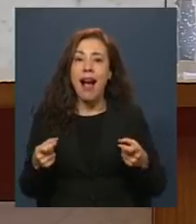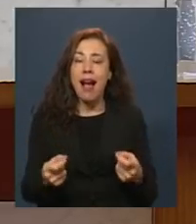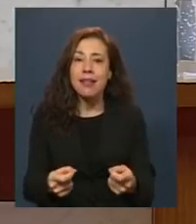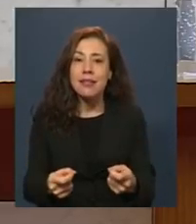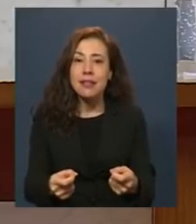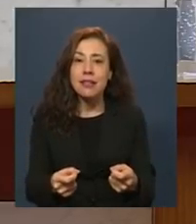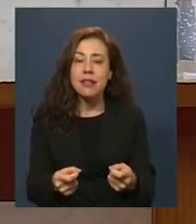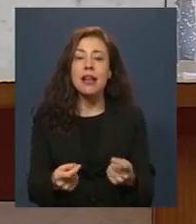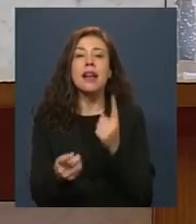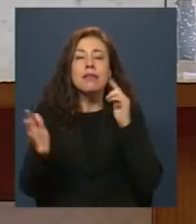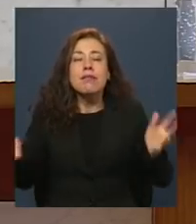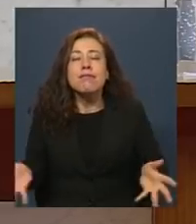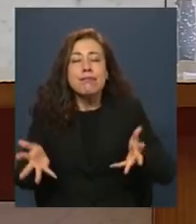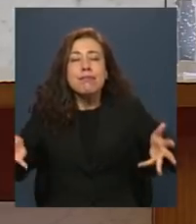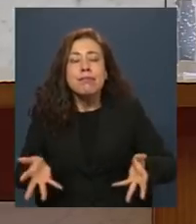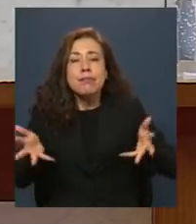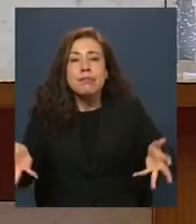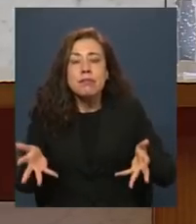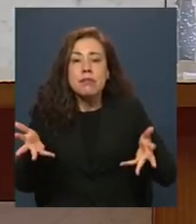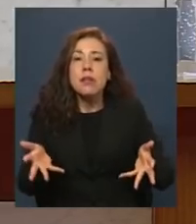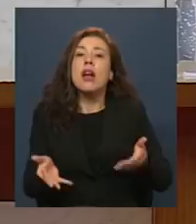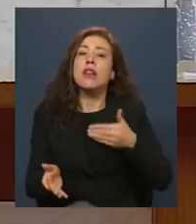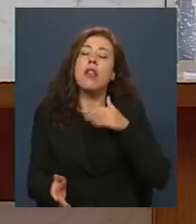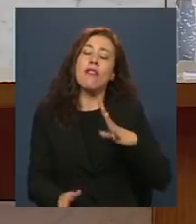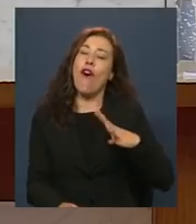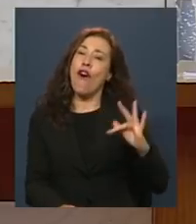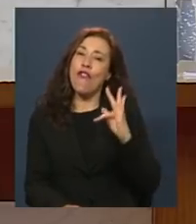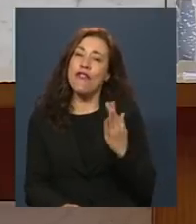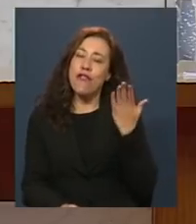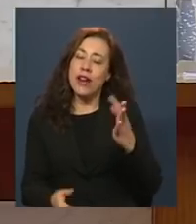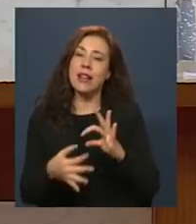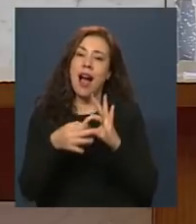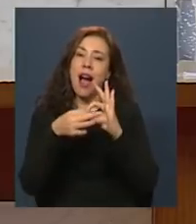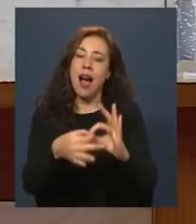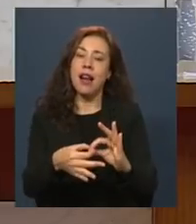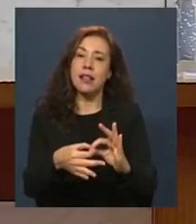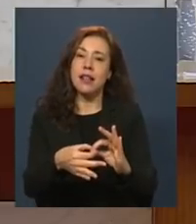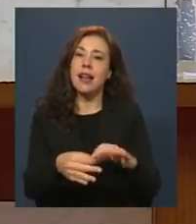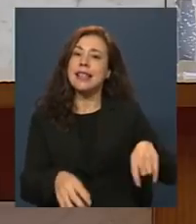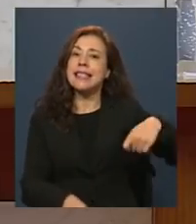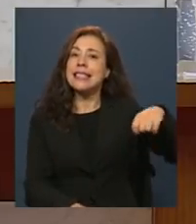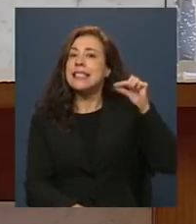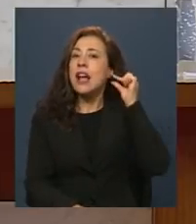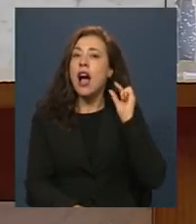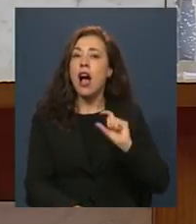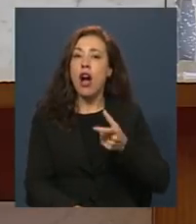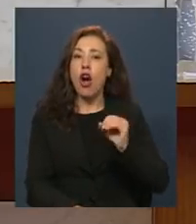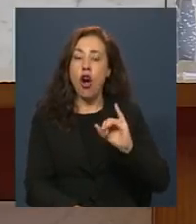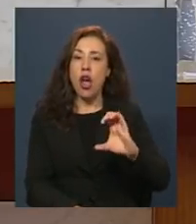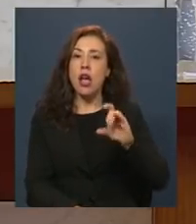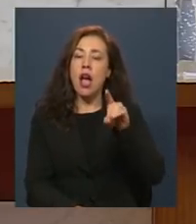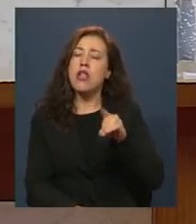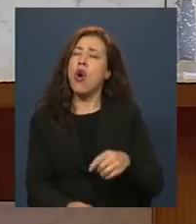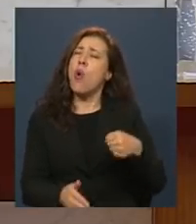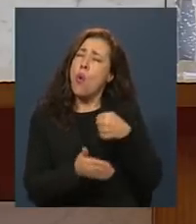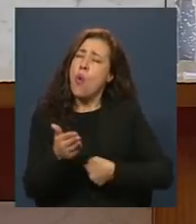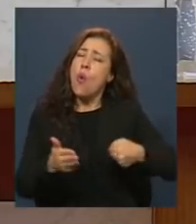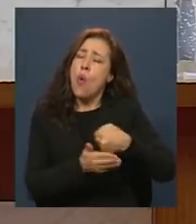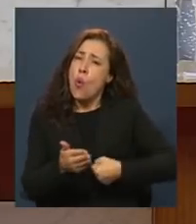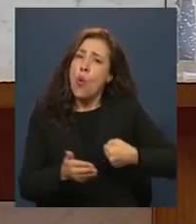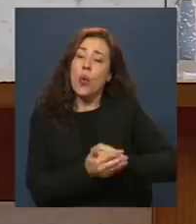sobre cuyo impulso y promoción no puedo dejar de felicitar y de agradecer a la senadora Carolina Goich por su incansable